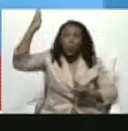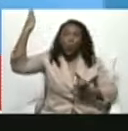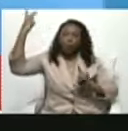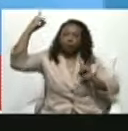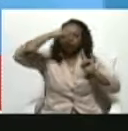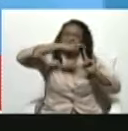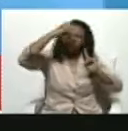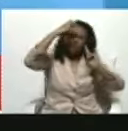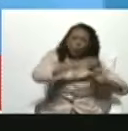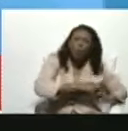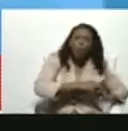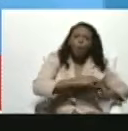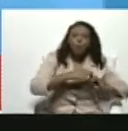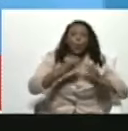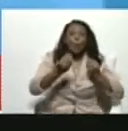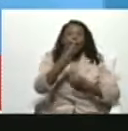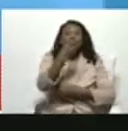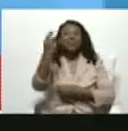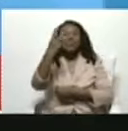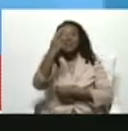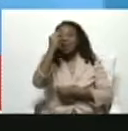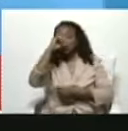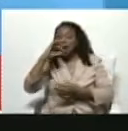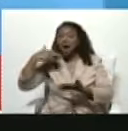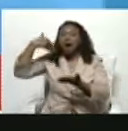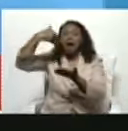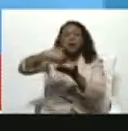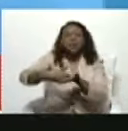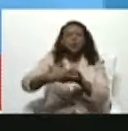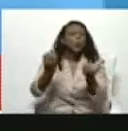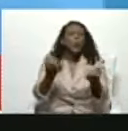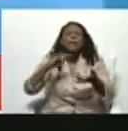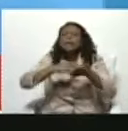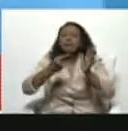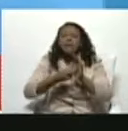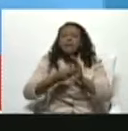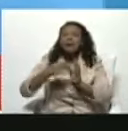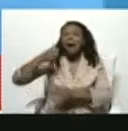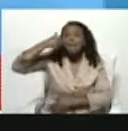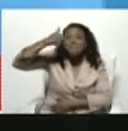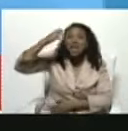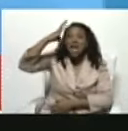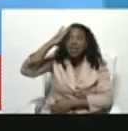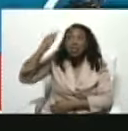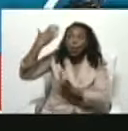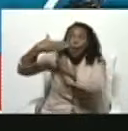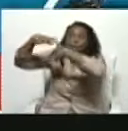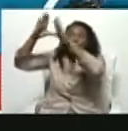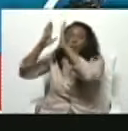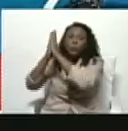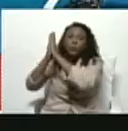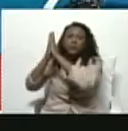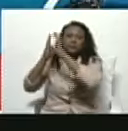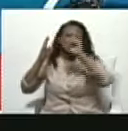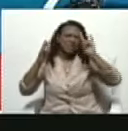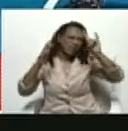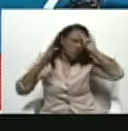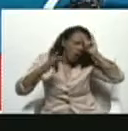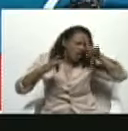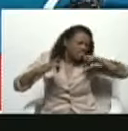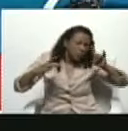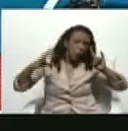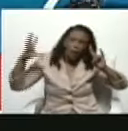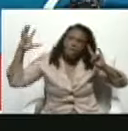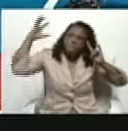más de 30 años participando en esta manifestación cultural. Me imagino que cada año sienten en su corazón la